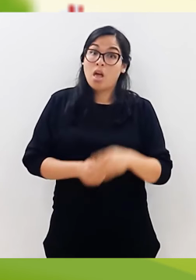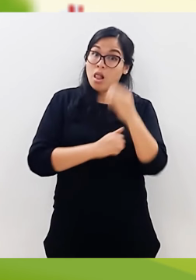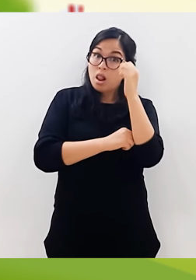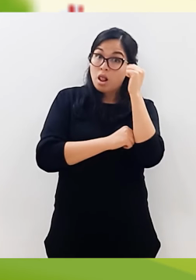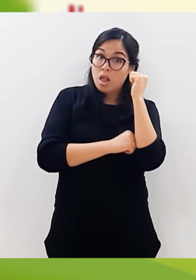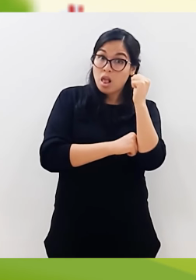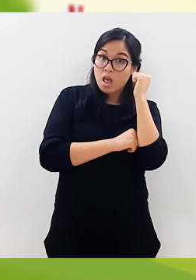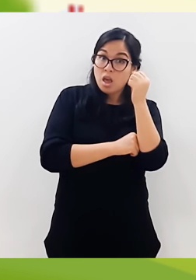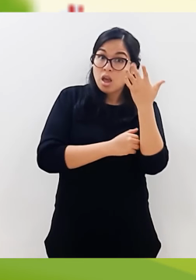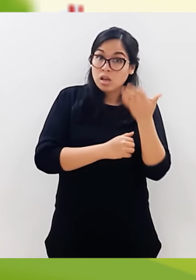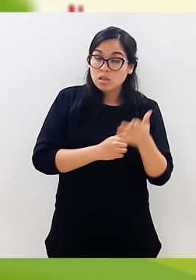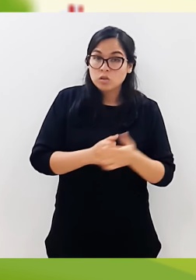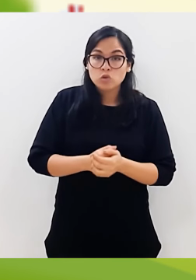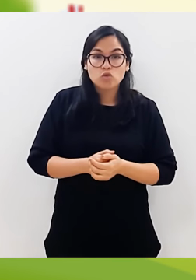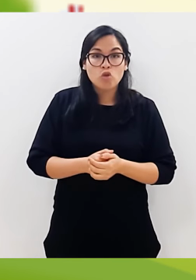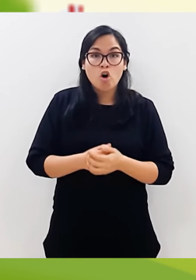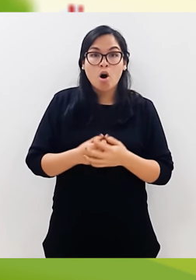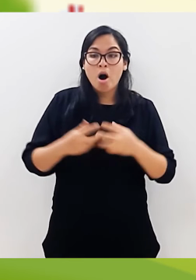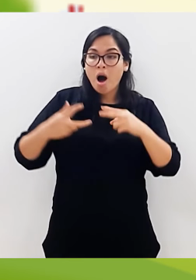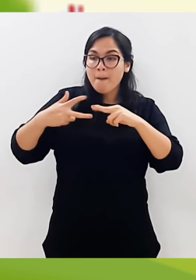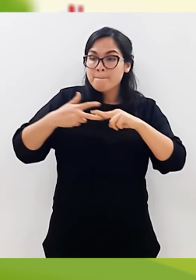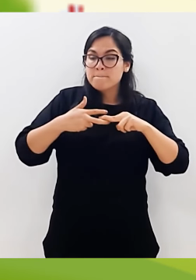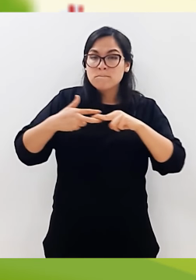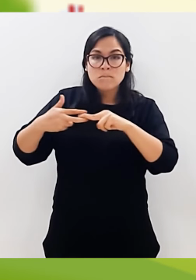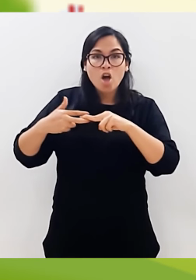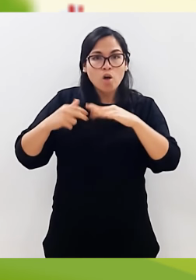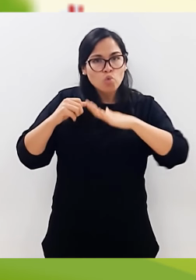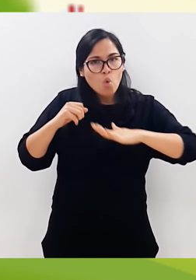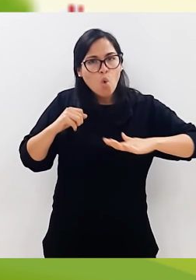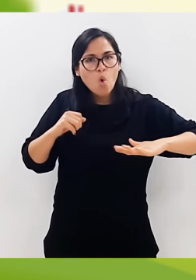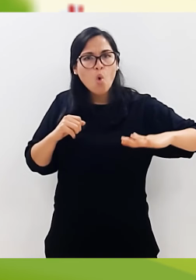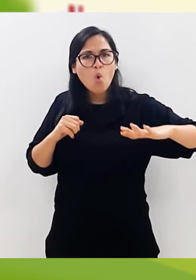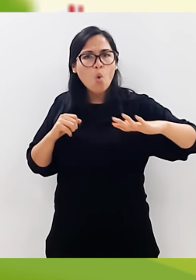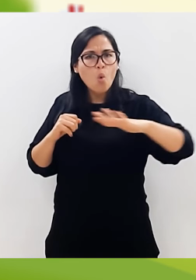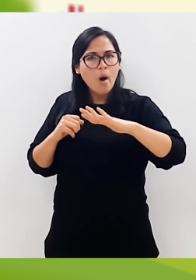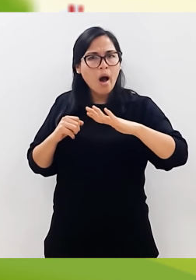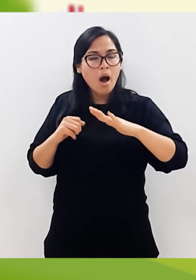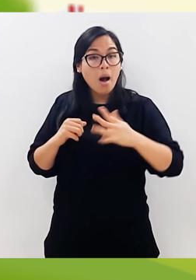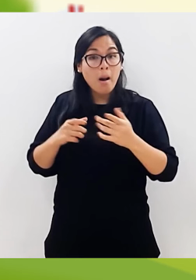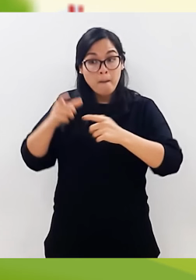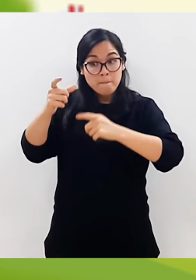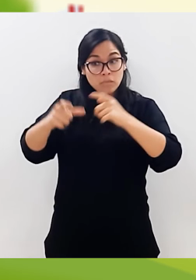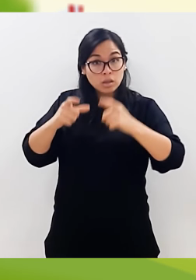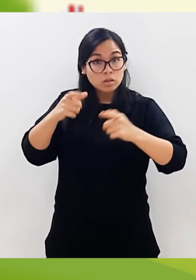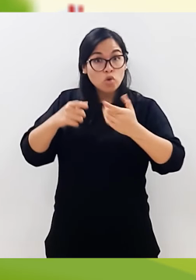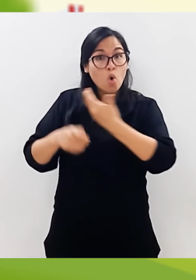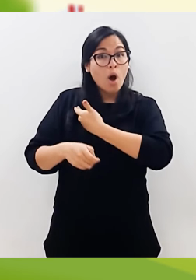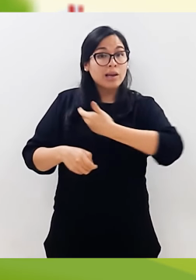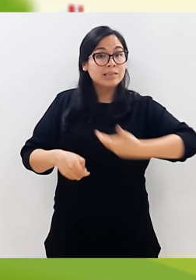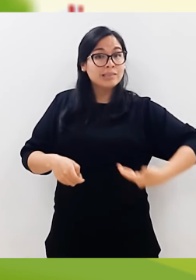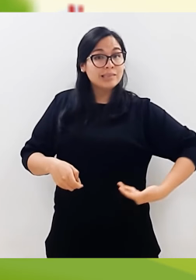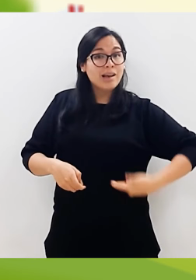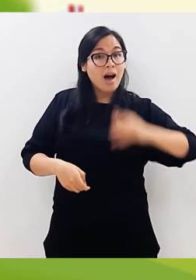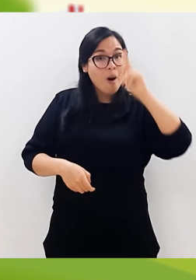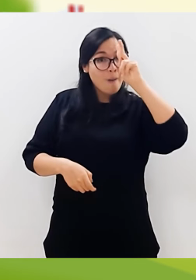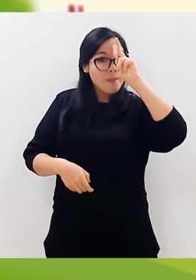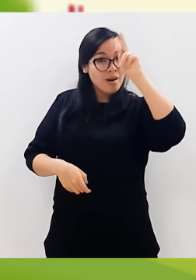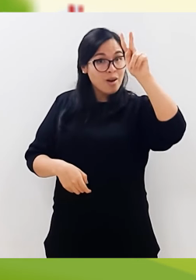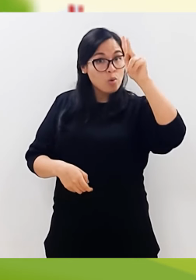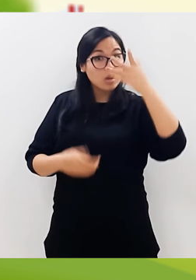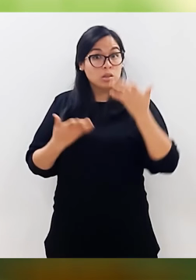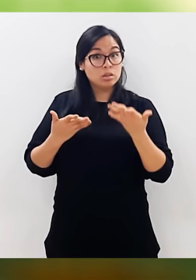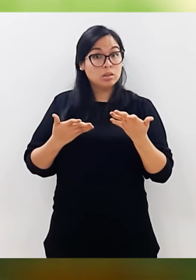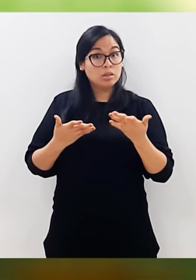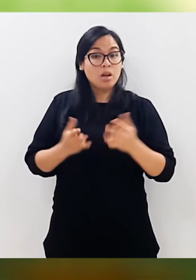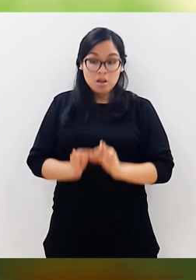Este derecho vincula a todas las personas con el Estado peruano.